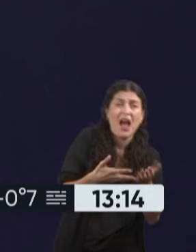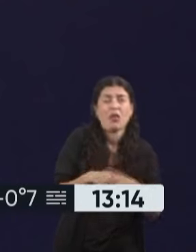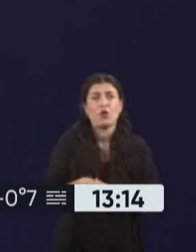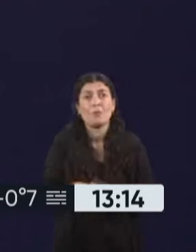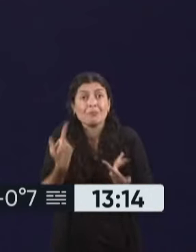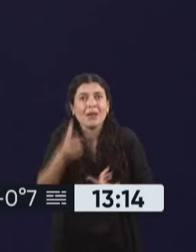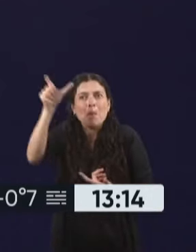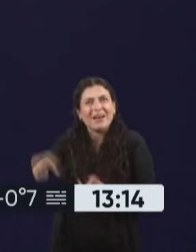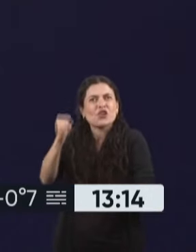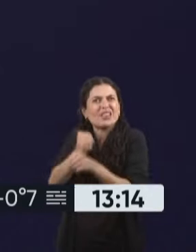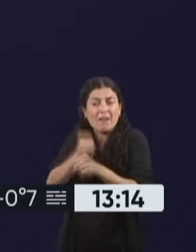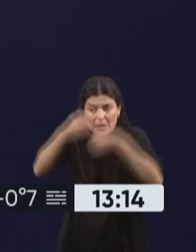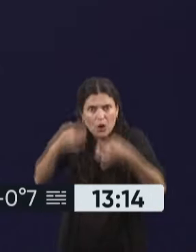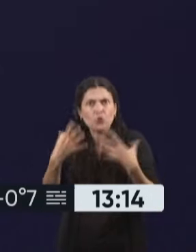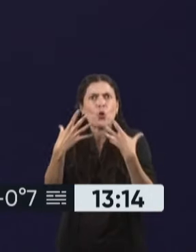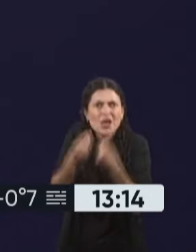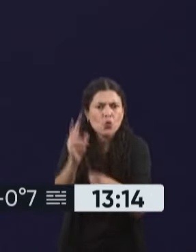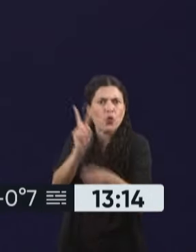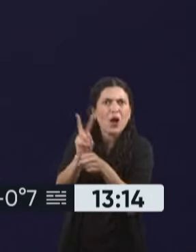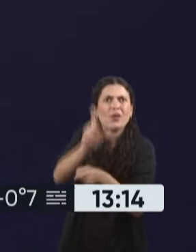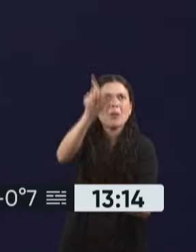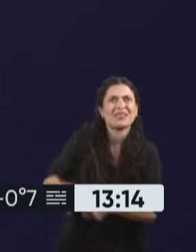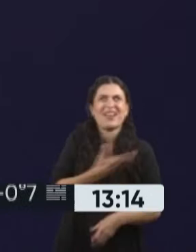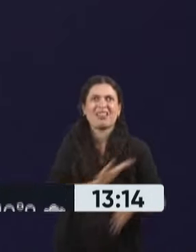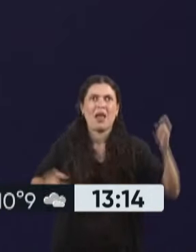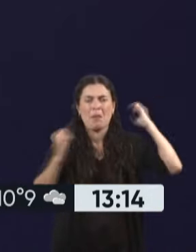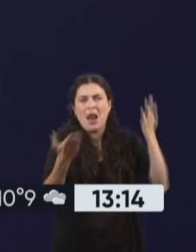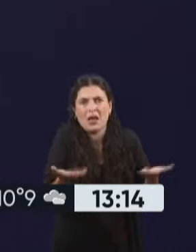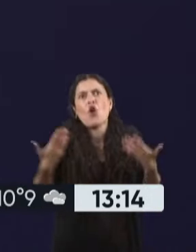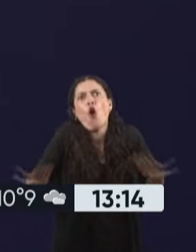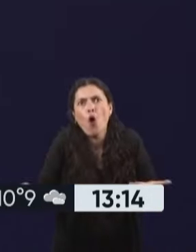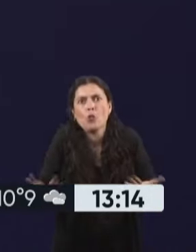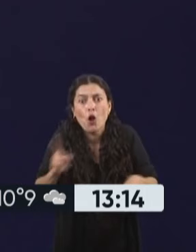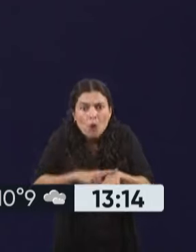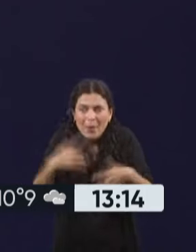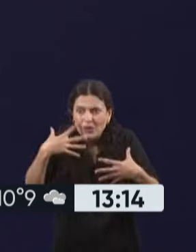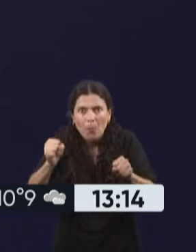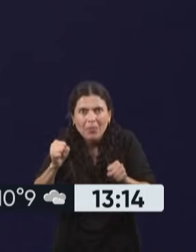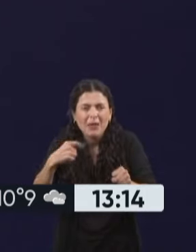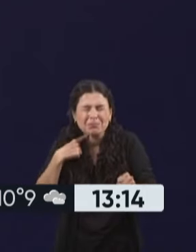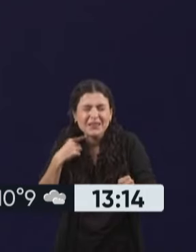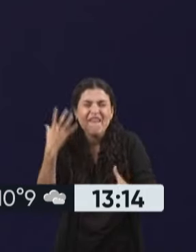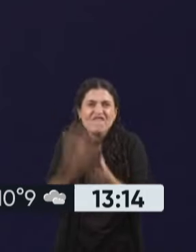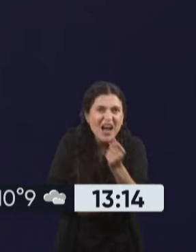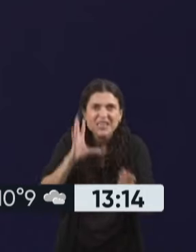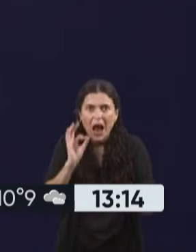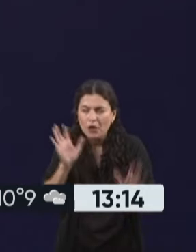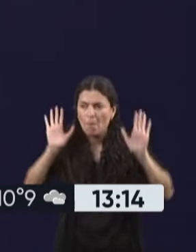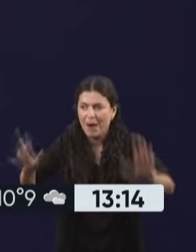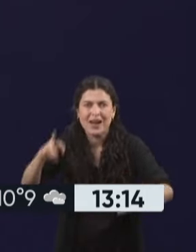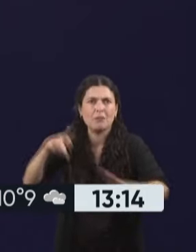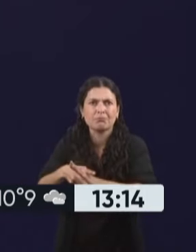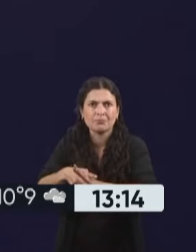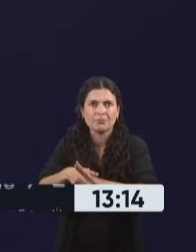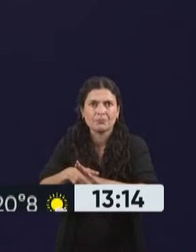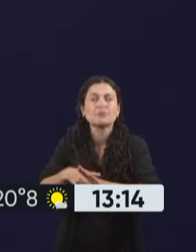está, para asesorar, digamos, no está para otra cosa que para asesorar al presidente. Lo decidió cortar la entrevista